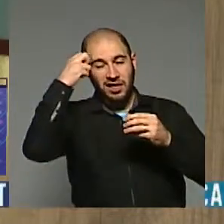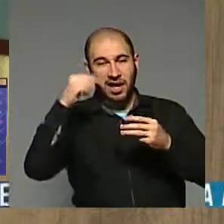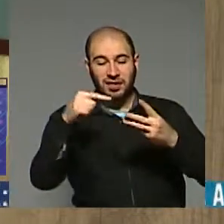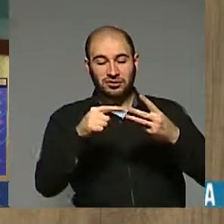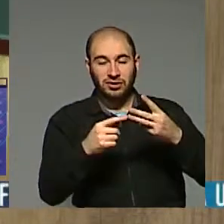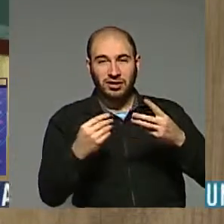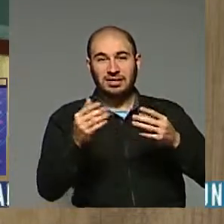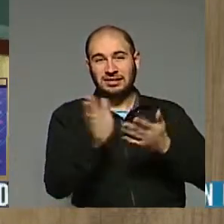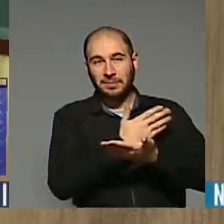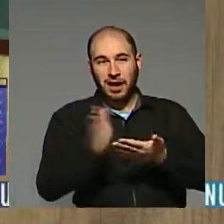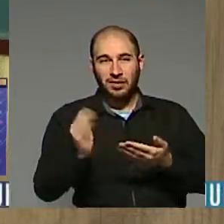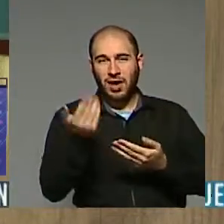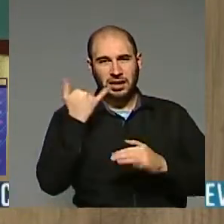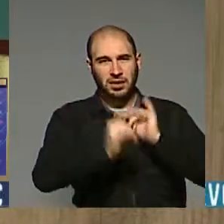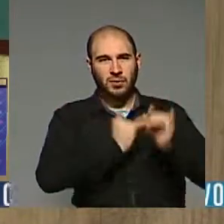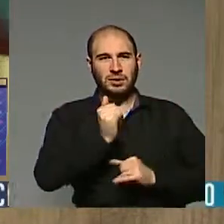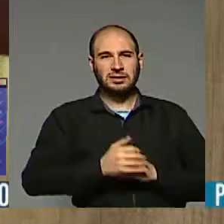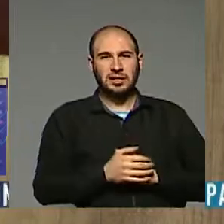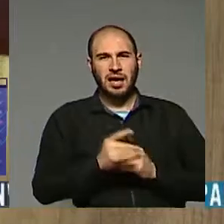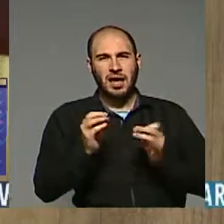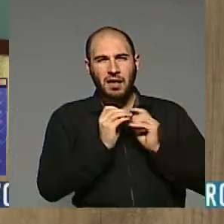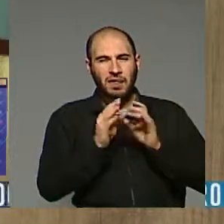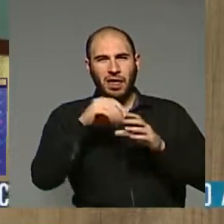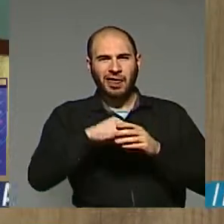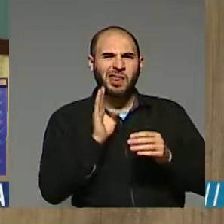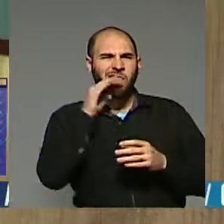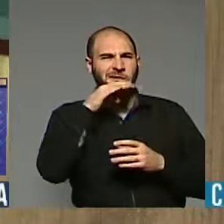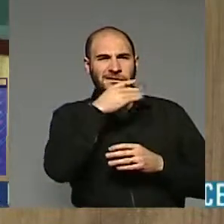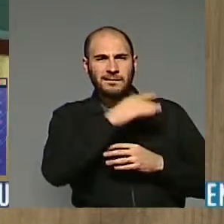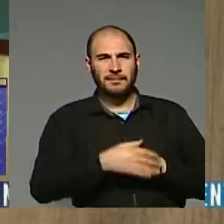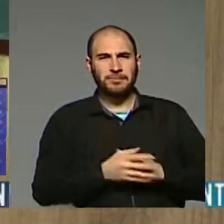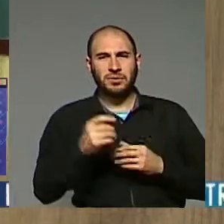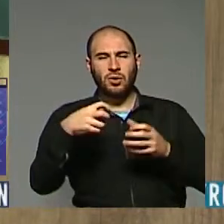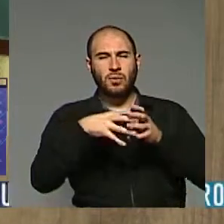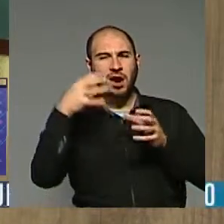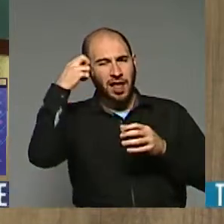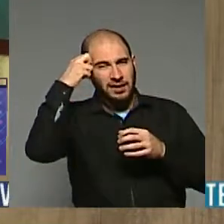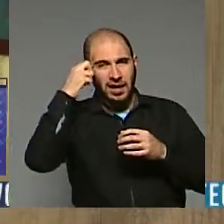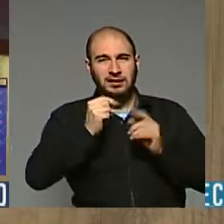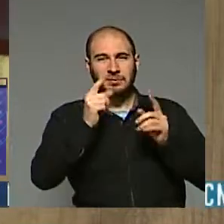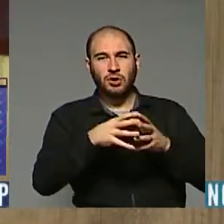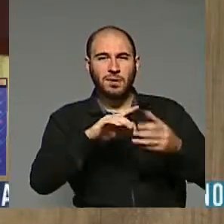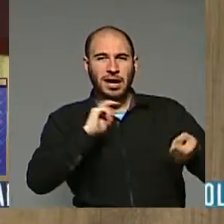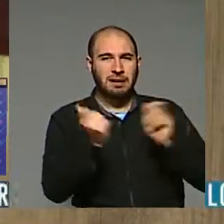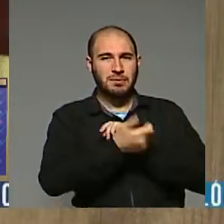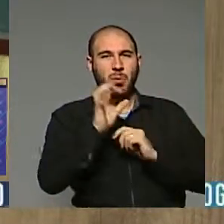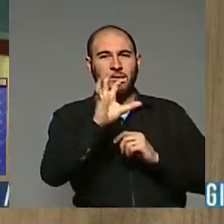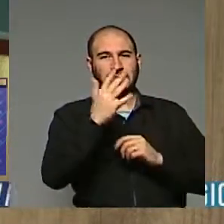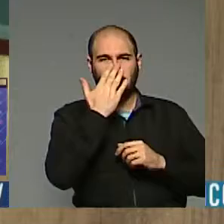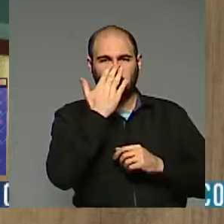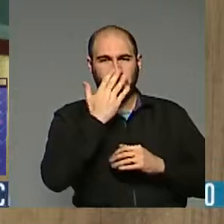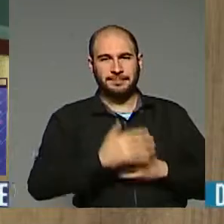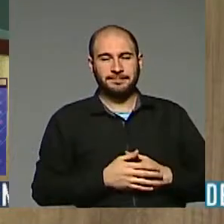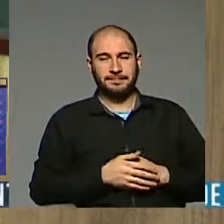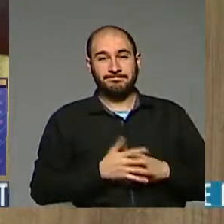habían ido por separado. Ya habíamos hablado de esta interna desprolija que tuvo la UCR y en parte Cambiemos en la provincia de Córdoba y